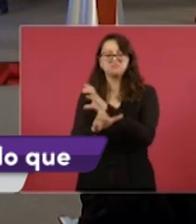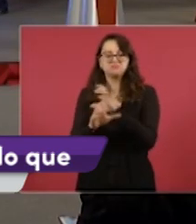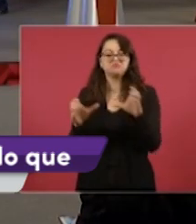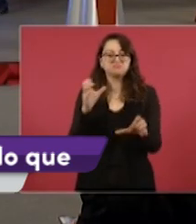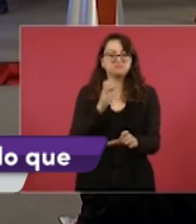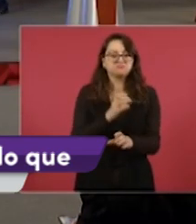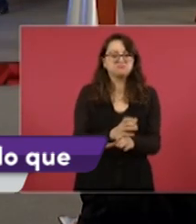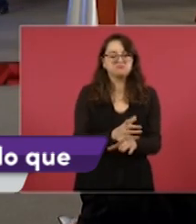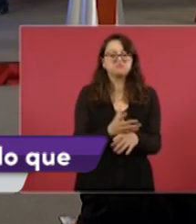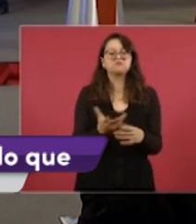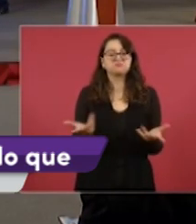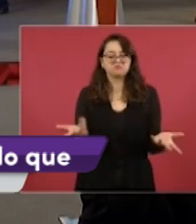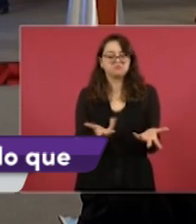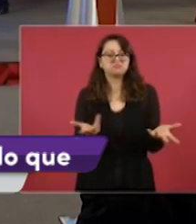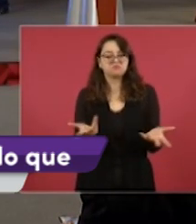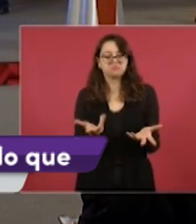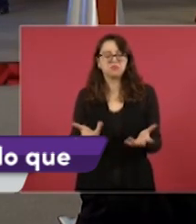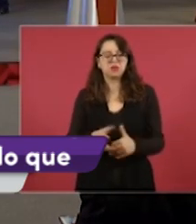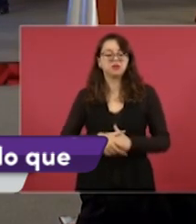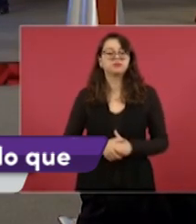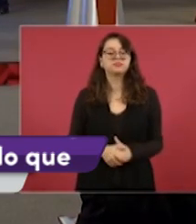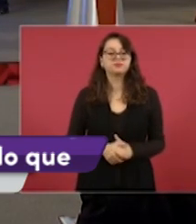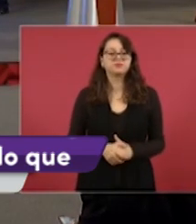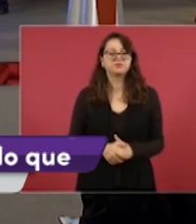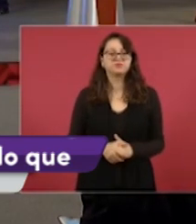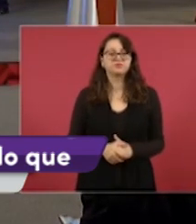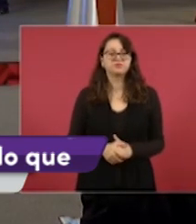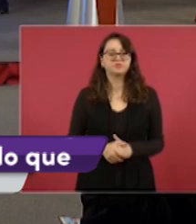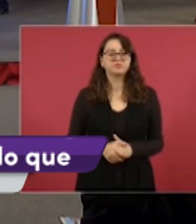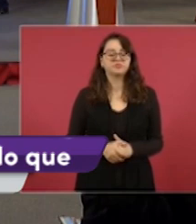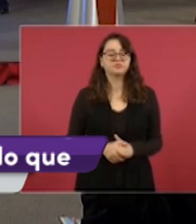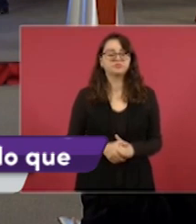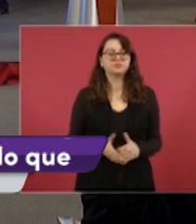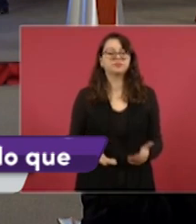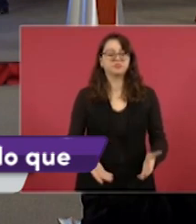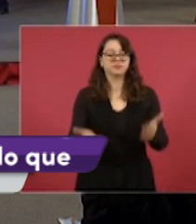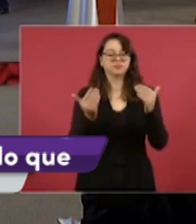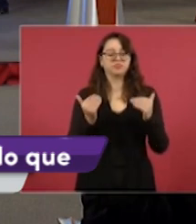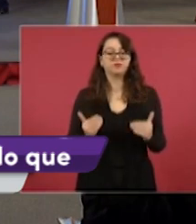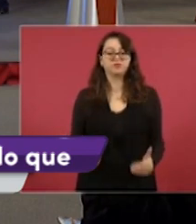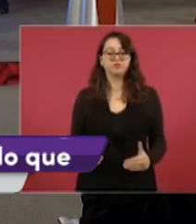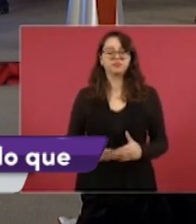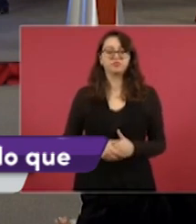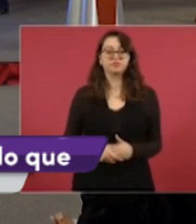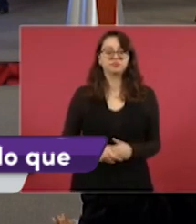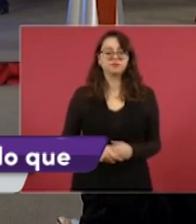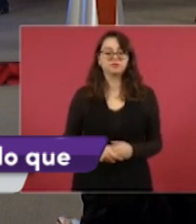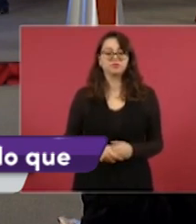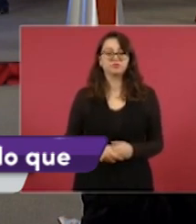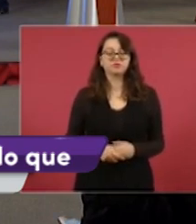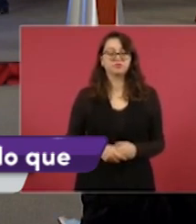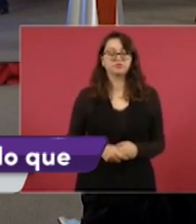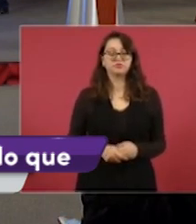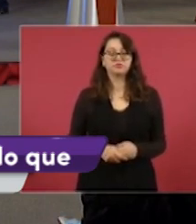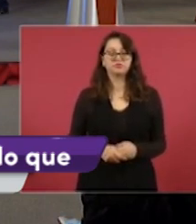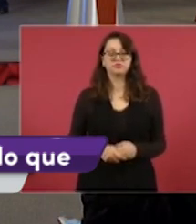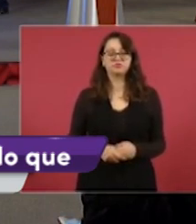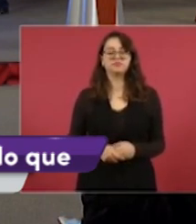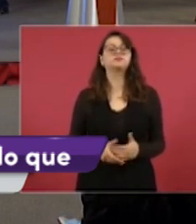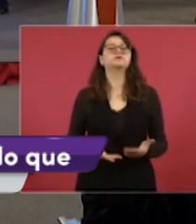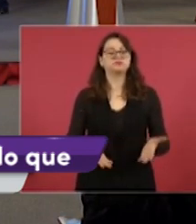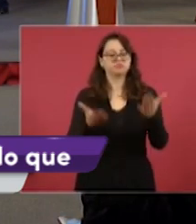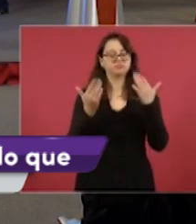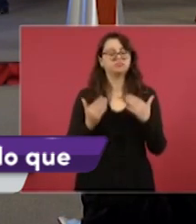Ejecutivo del Sistema Nacional de Seguridad Pública de 2023, la Secretaría indicó que al inicio del gobierno se promediaban 101 asesinatos